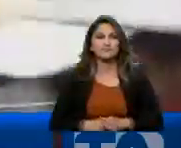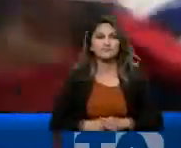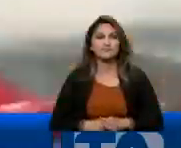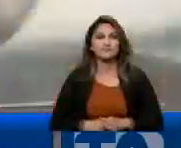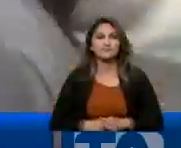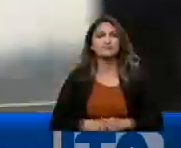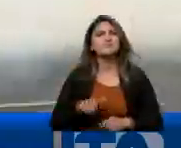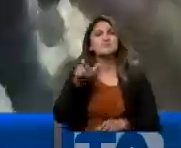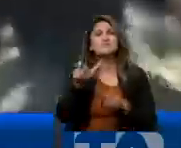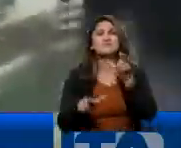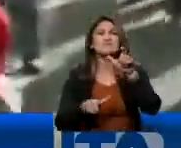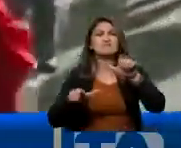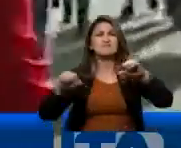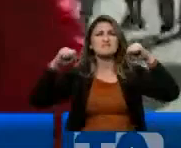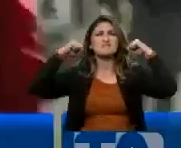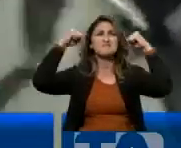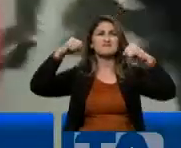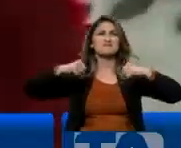los manifestantes